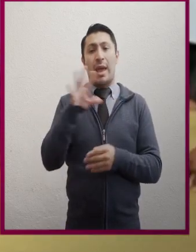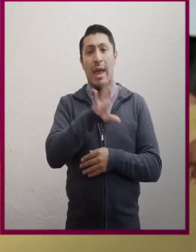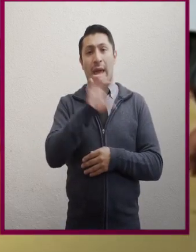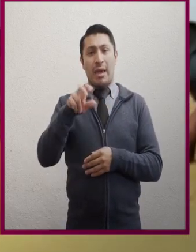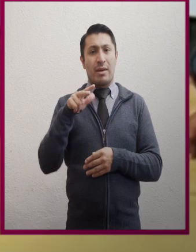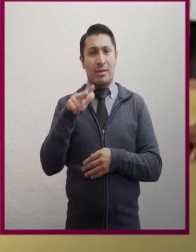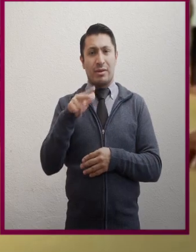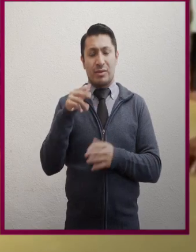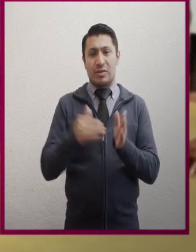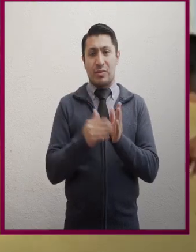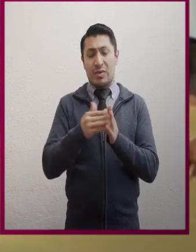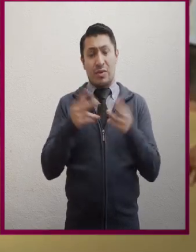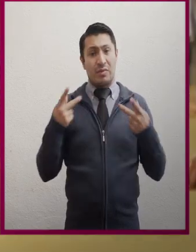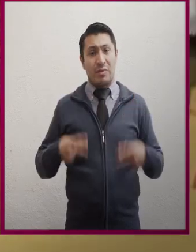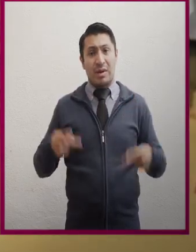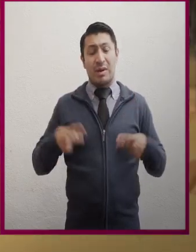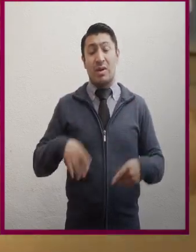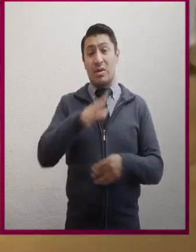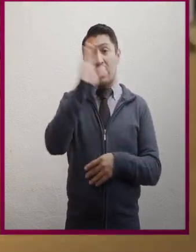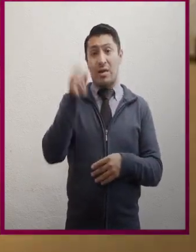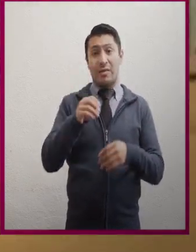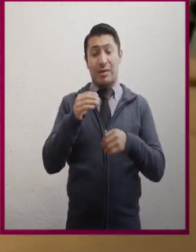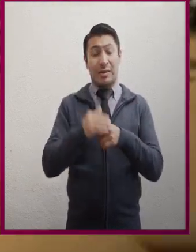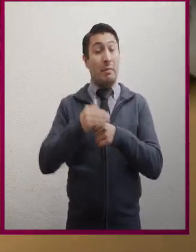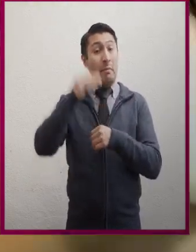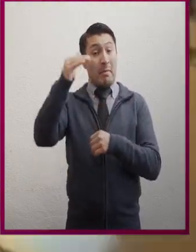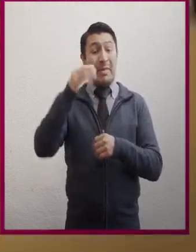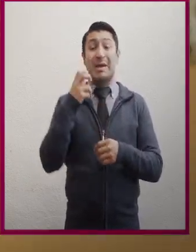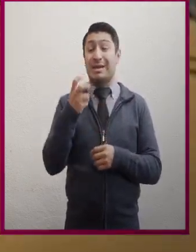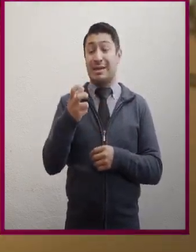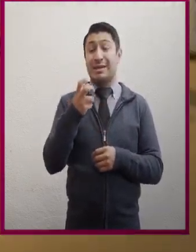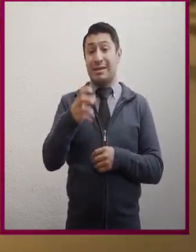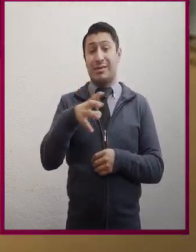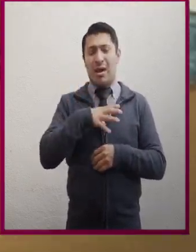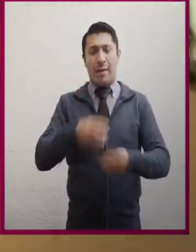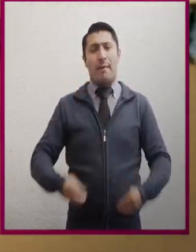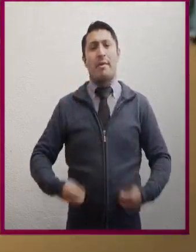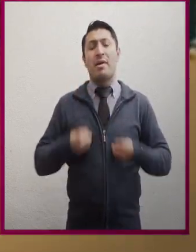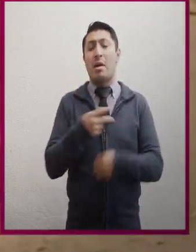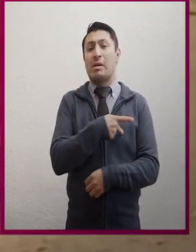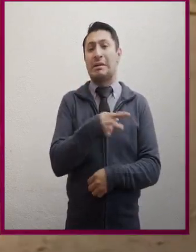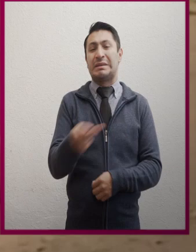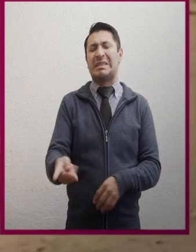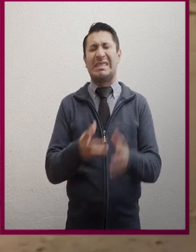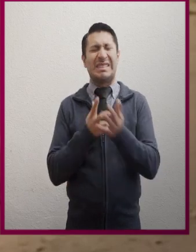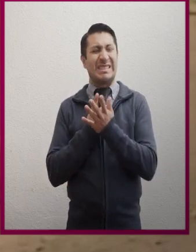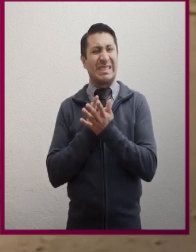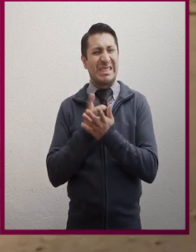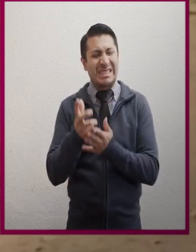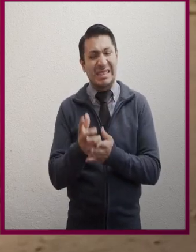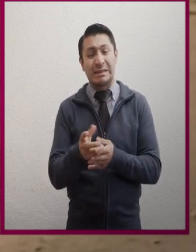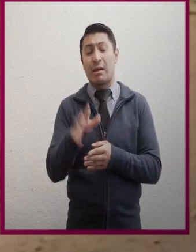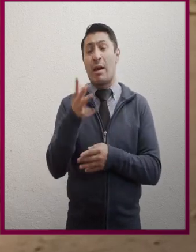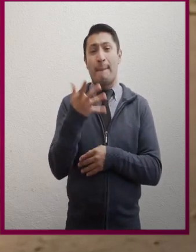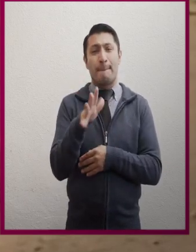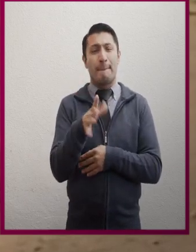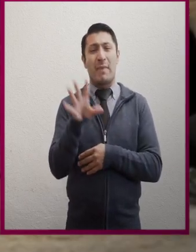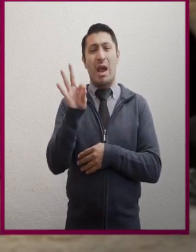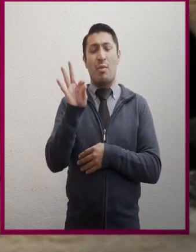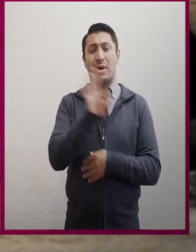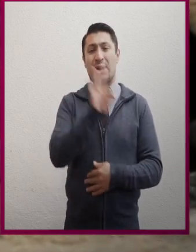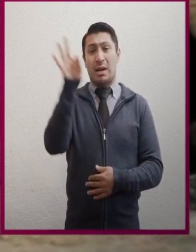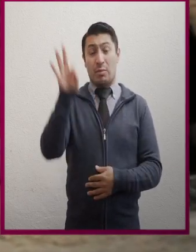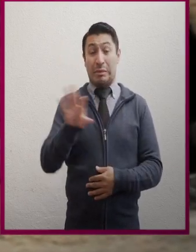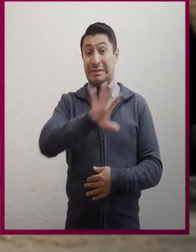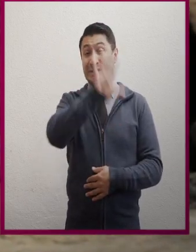más de 518 millones de africanos, de acuerdo con World Data Lab, vivan en la pobreza extrema, casi